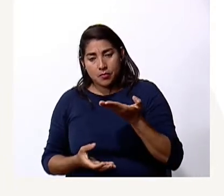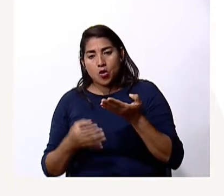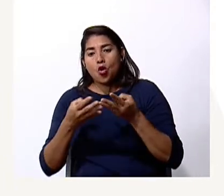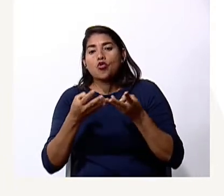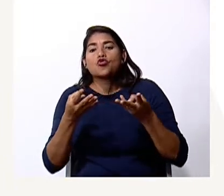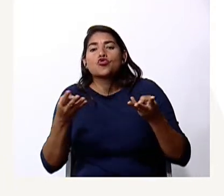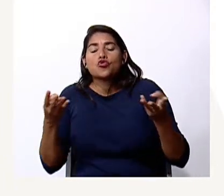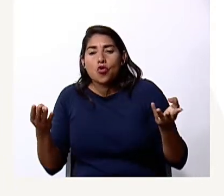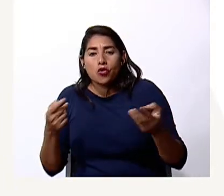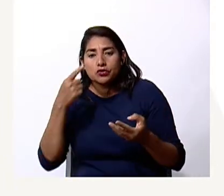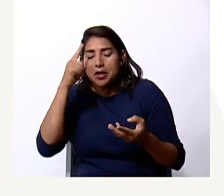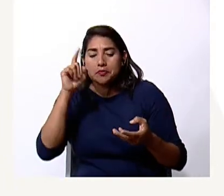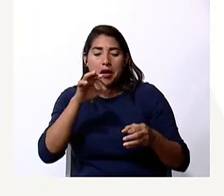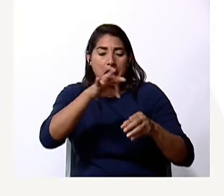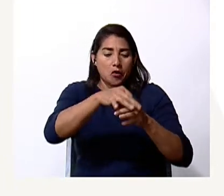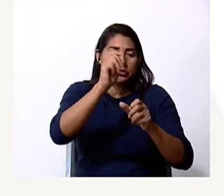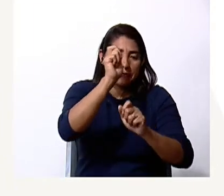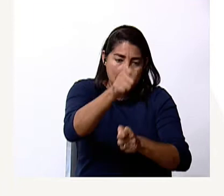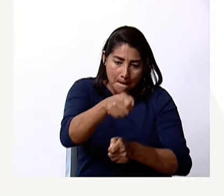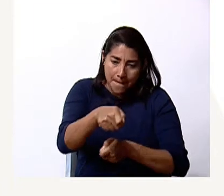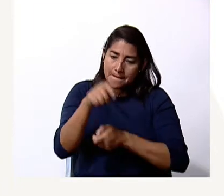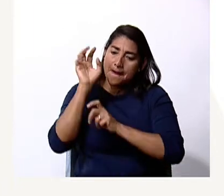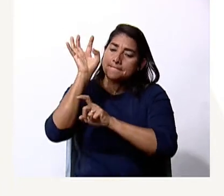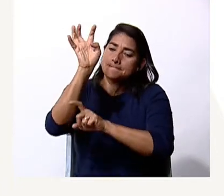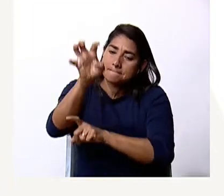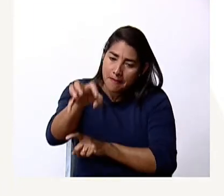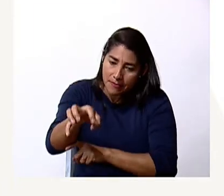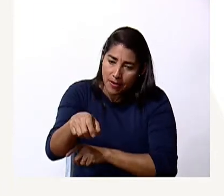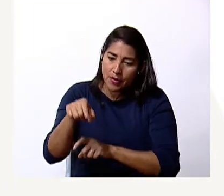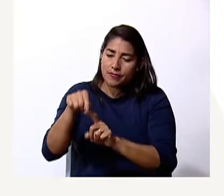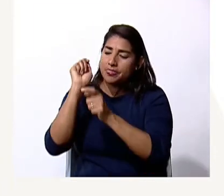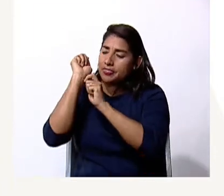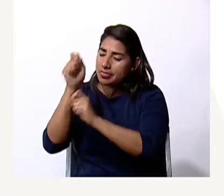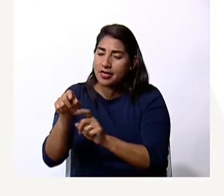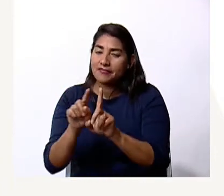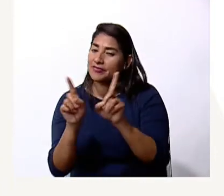utensilios para la agricultura,